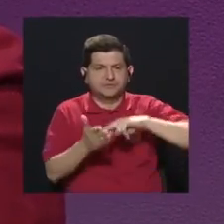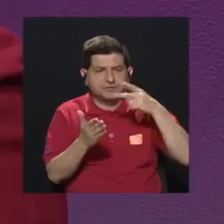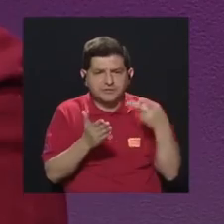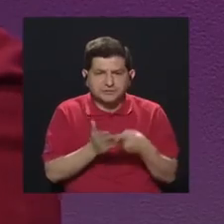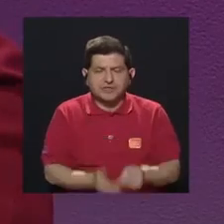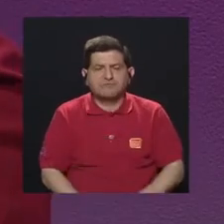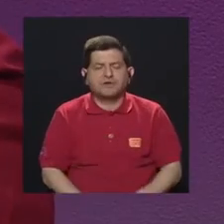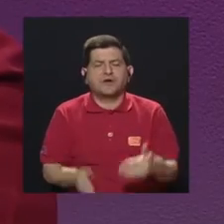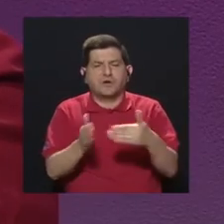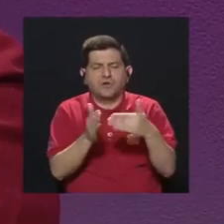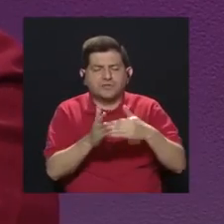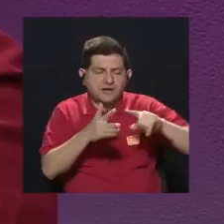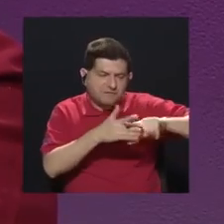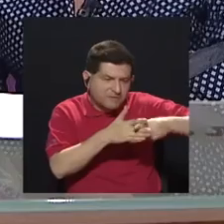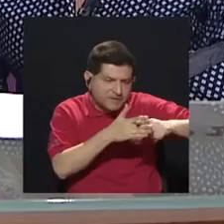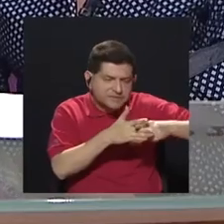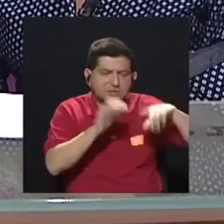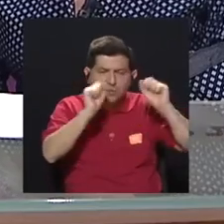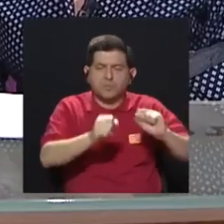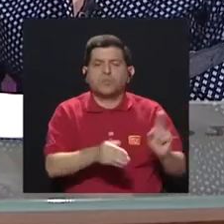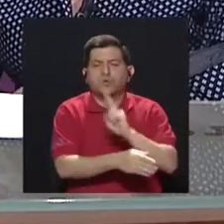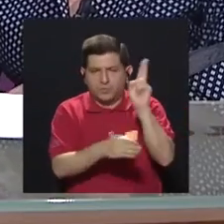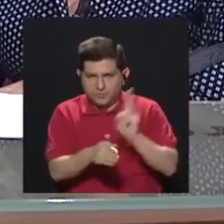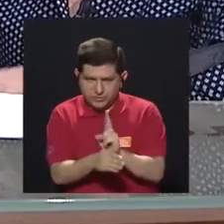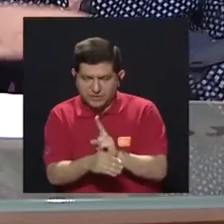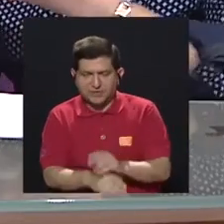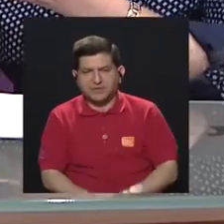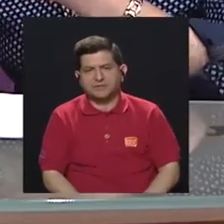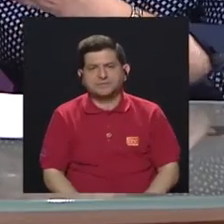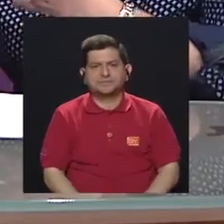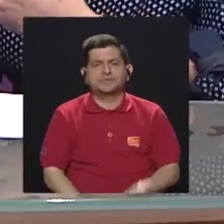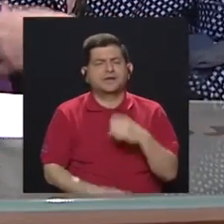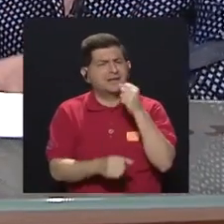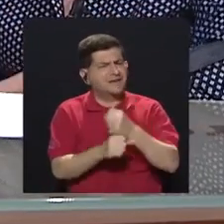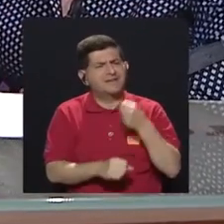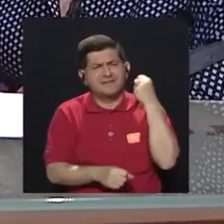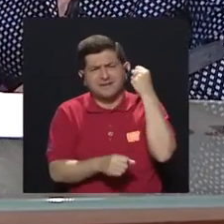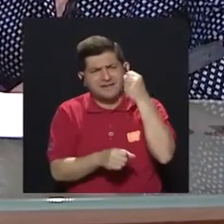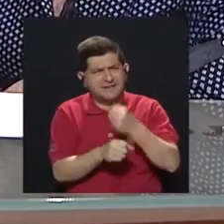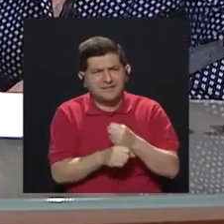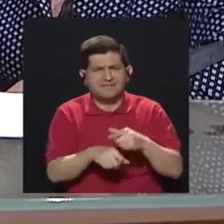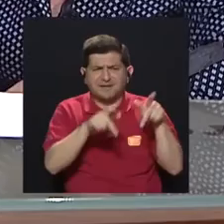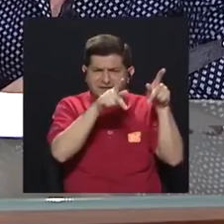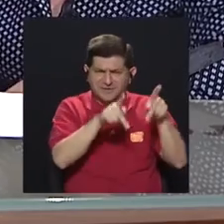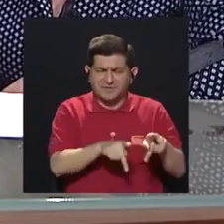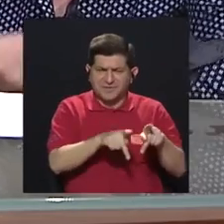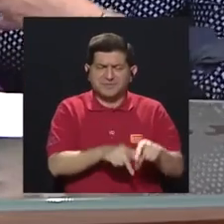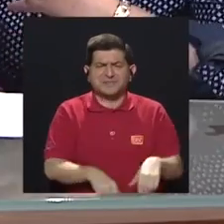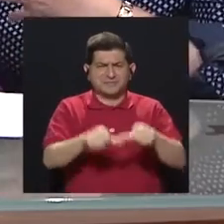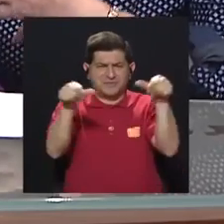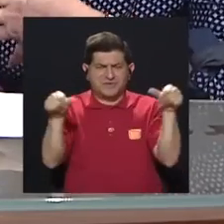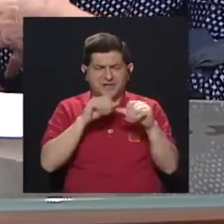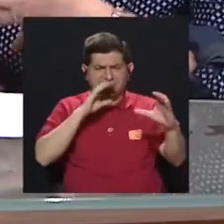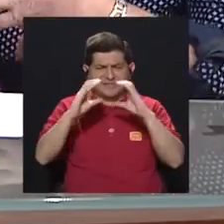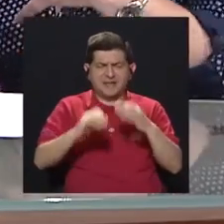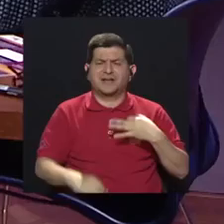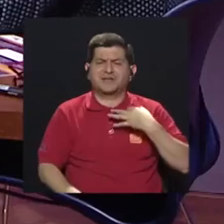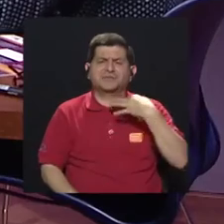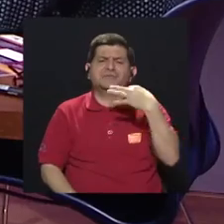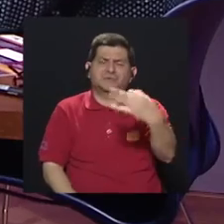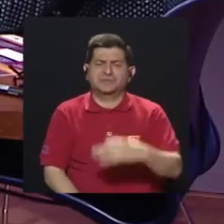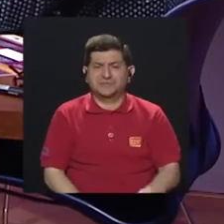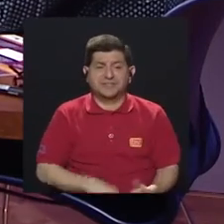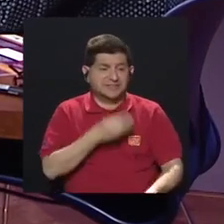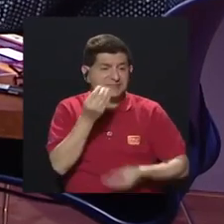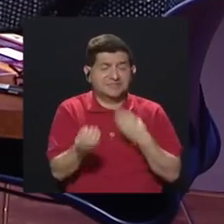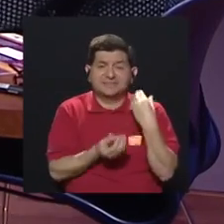registro mental del que podemos echar mano exacto y charo en el quehacer de las personas de comunicación el día a día o sea cómo